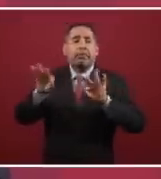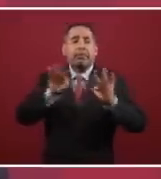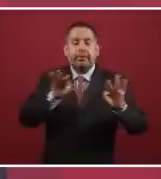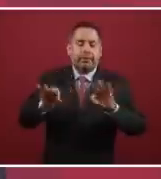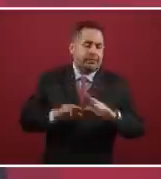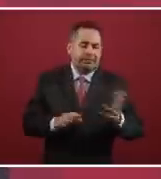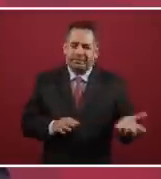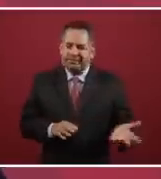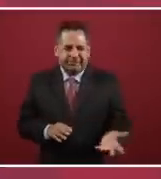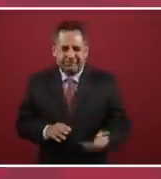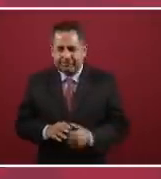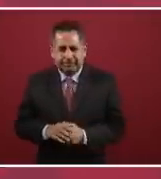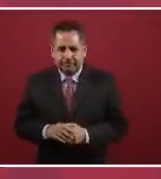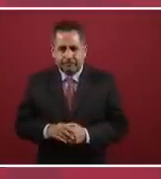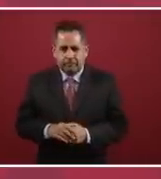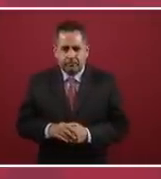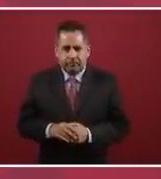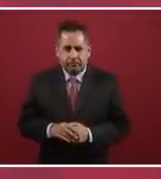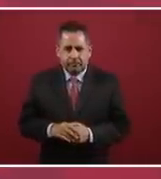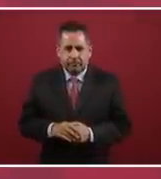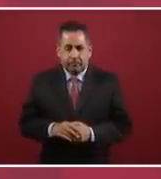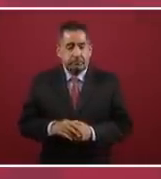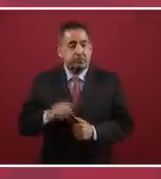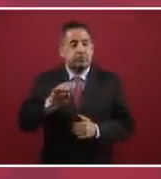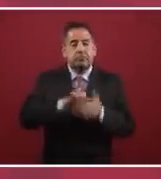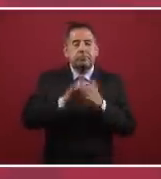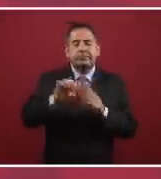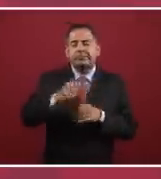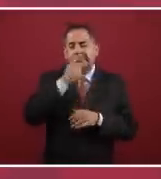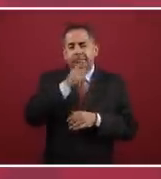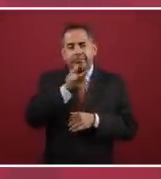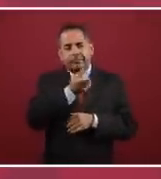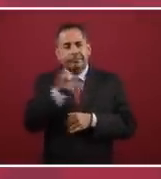Por ejemplo, si había científicos